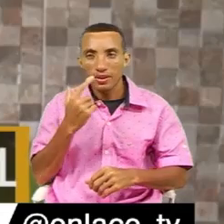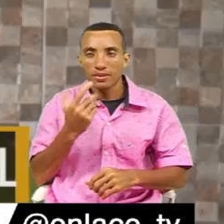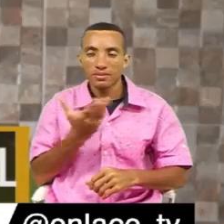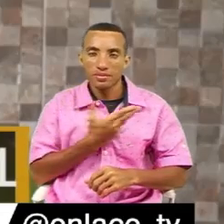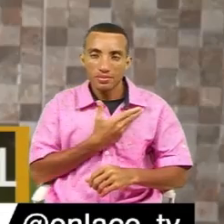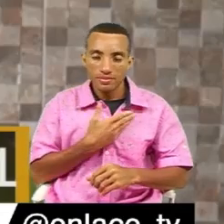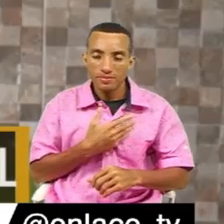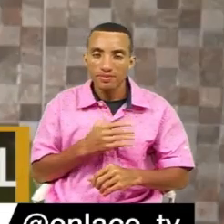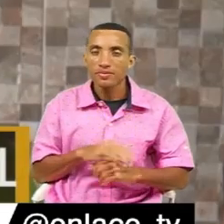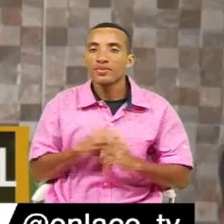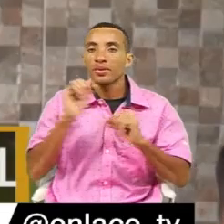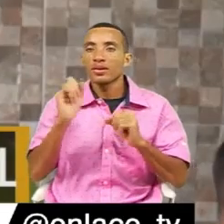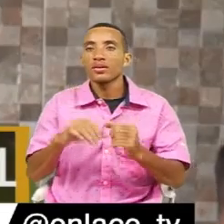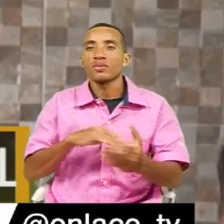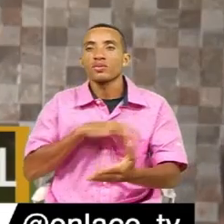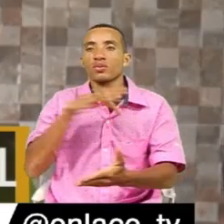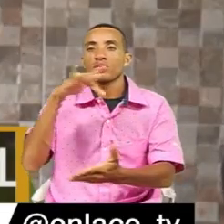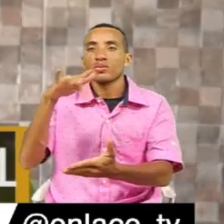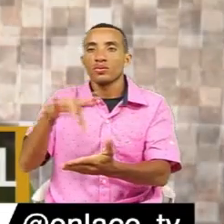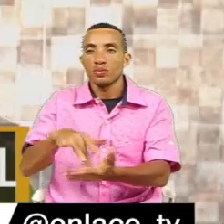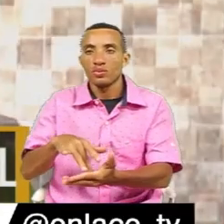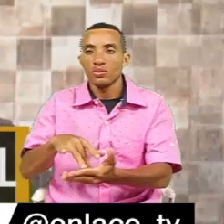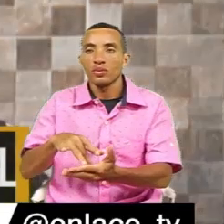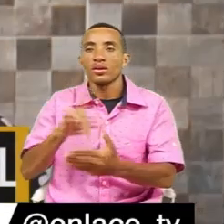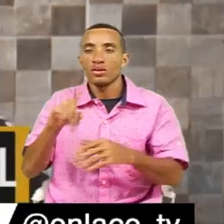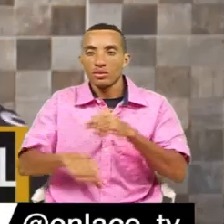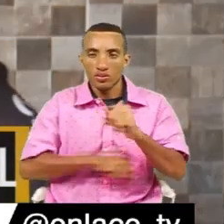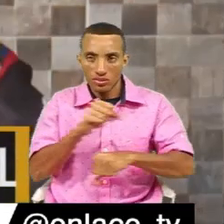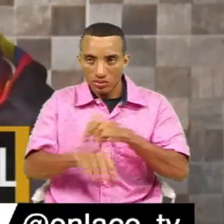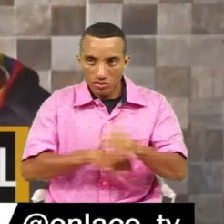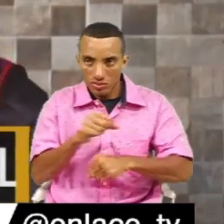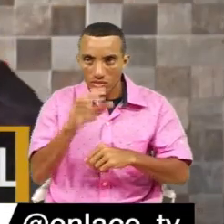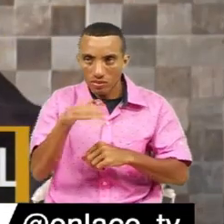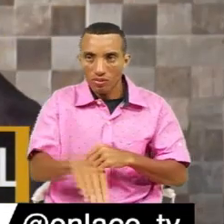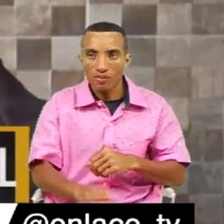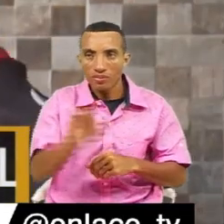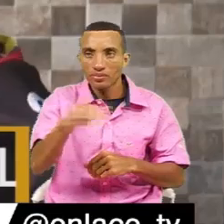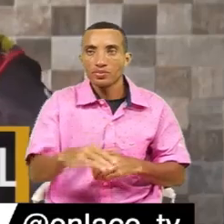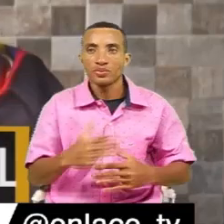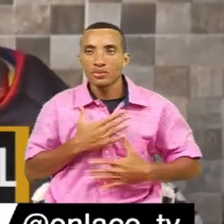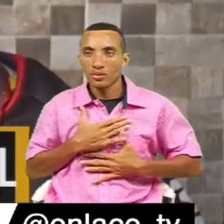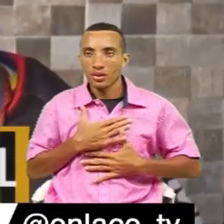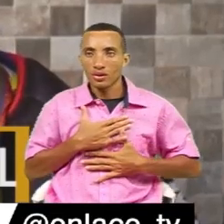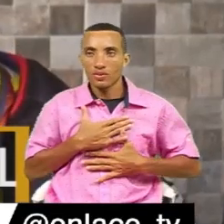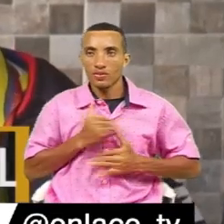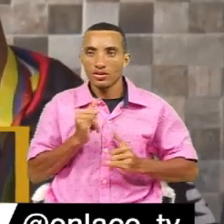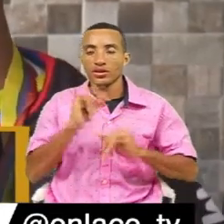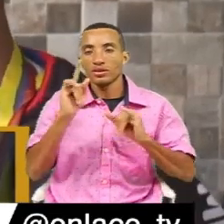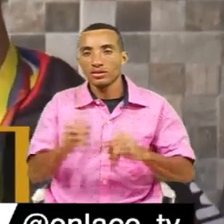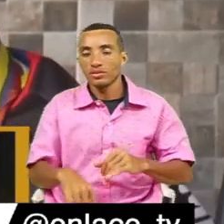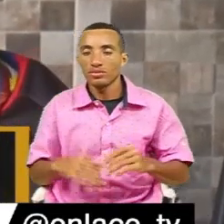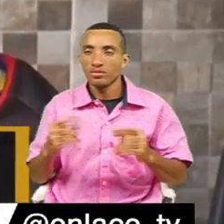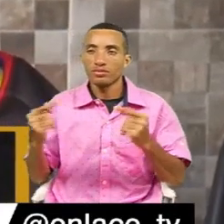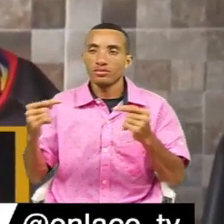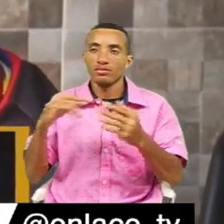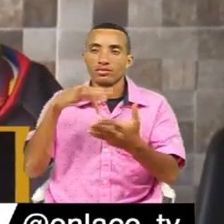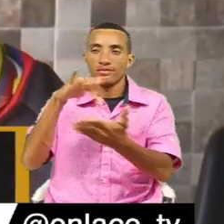pudieron visitar esta, ir a esta válida. Soy feliz porque sigo perfeccionando los torneos